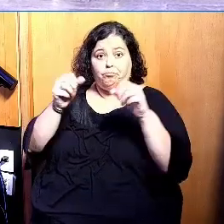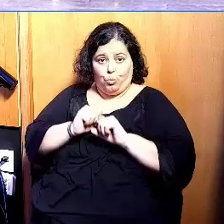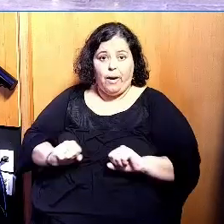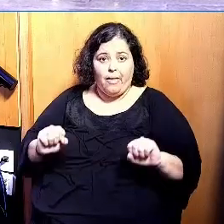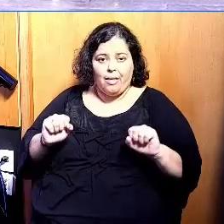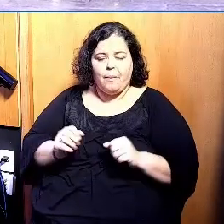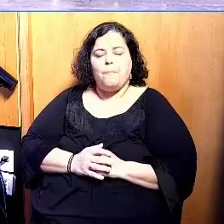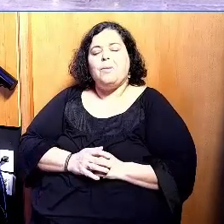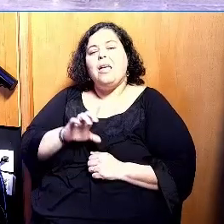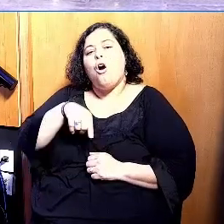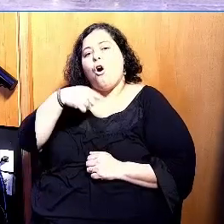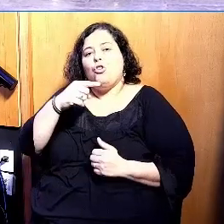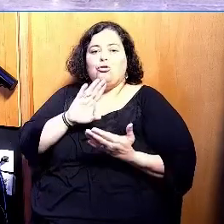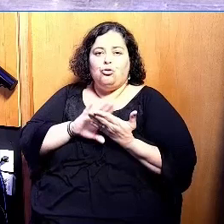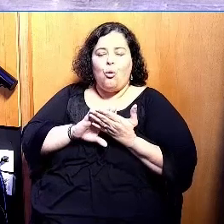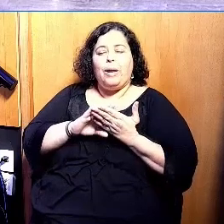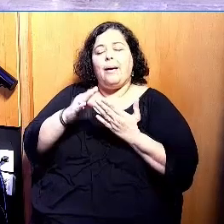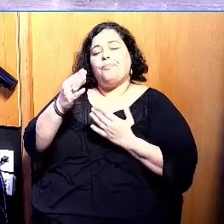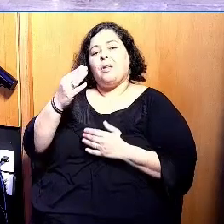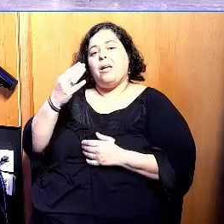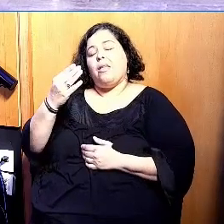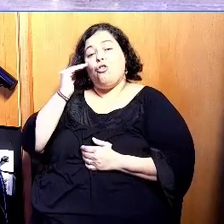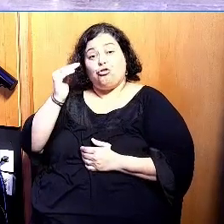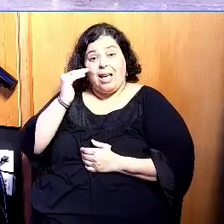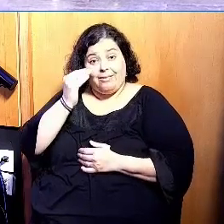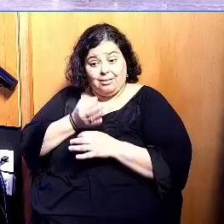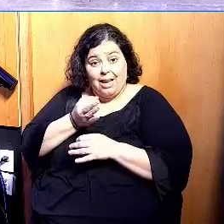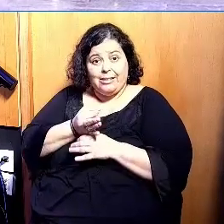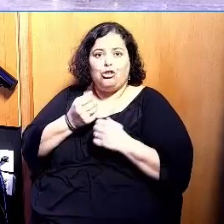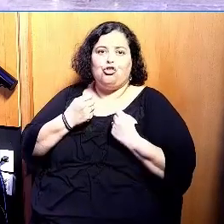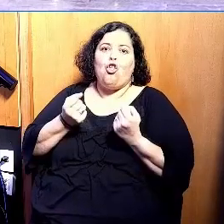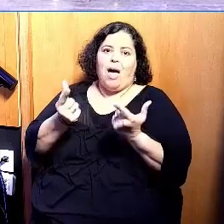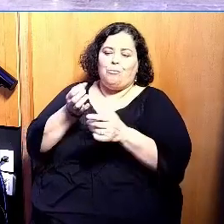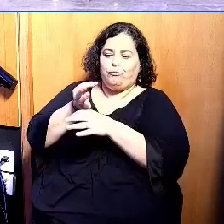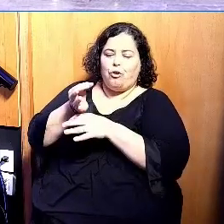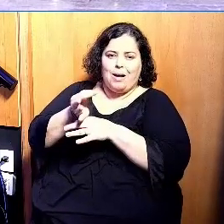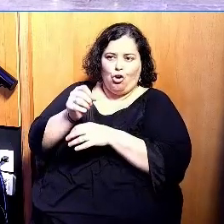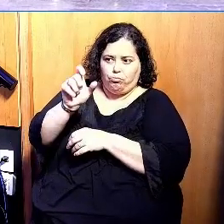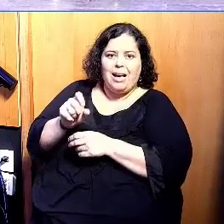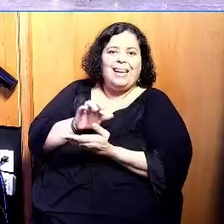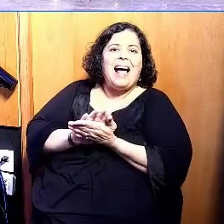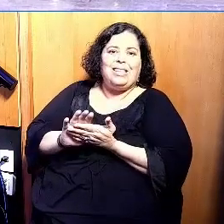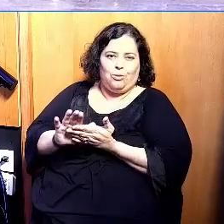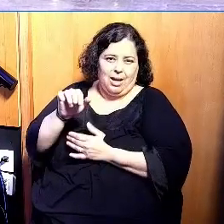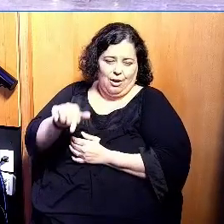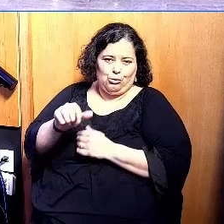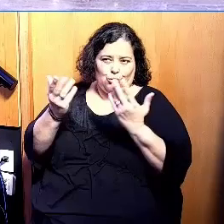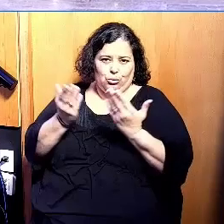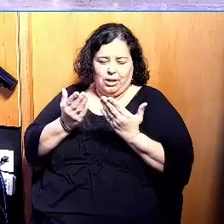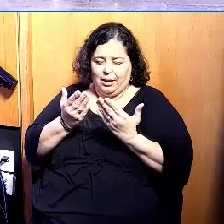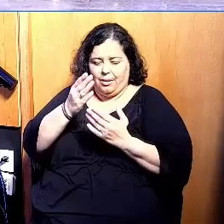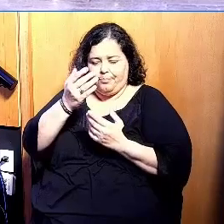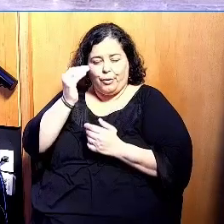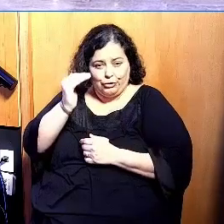cuanto a relación a los docentes, nosotros ofertamos formación de forma gratuita y estamos capacitando un